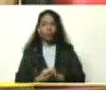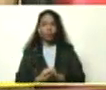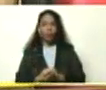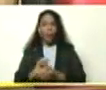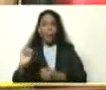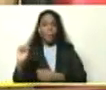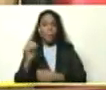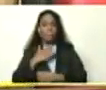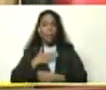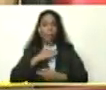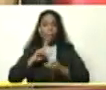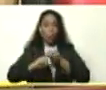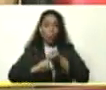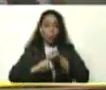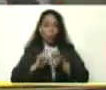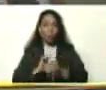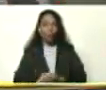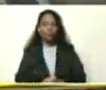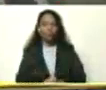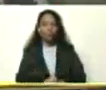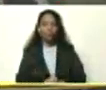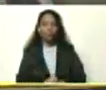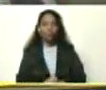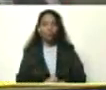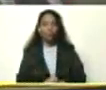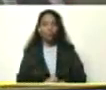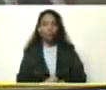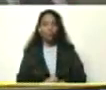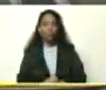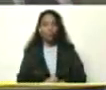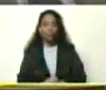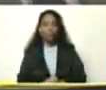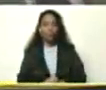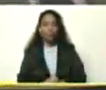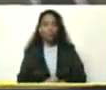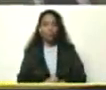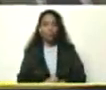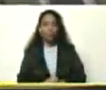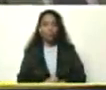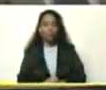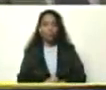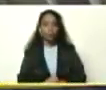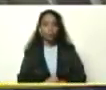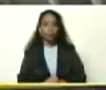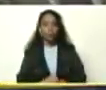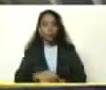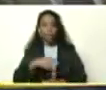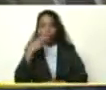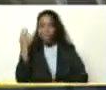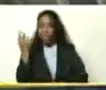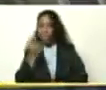primera combatiente Cilia Flores. De verdad,